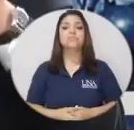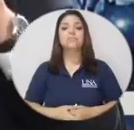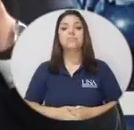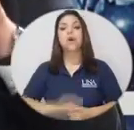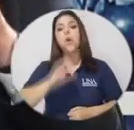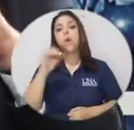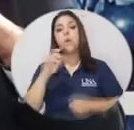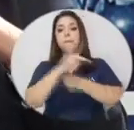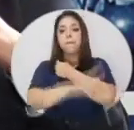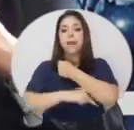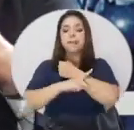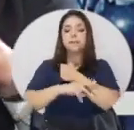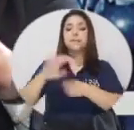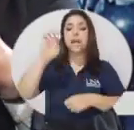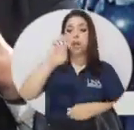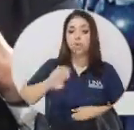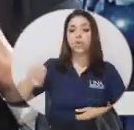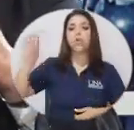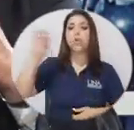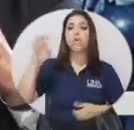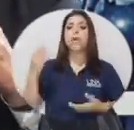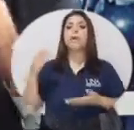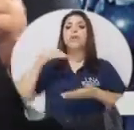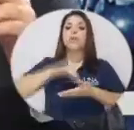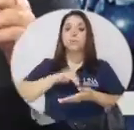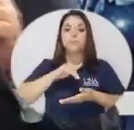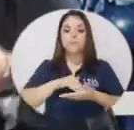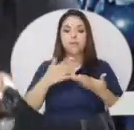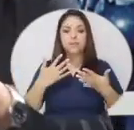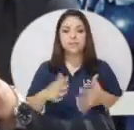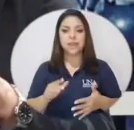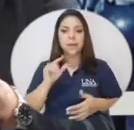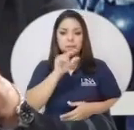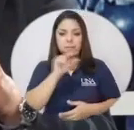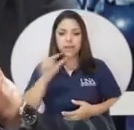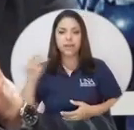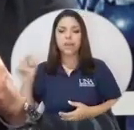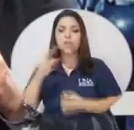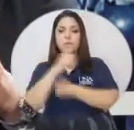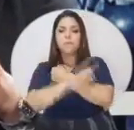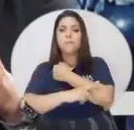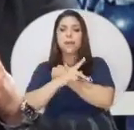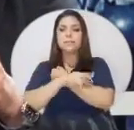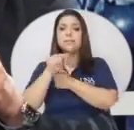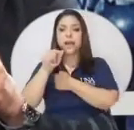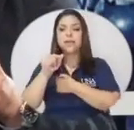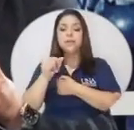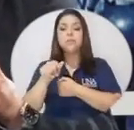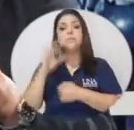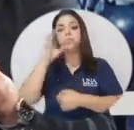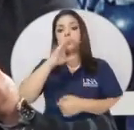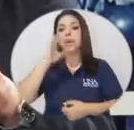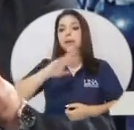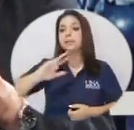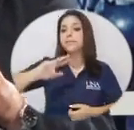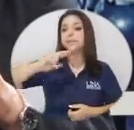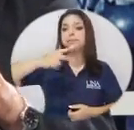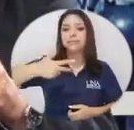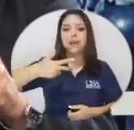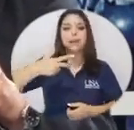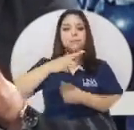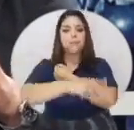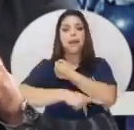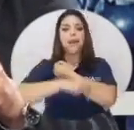me refiero a países que cuando recuperen, países de Europa, una parte más pequeña, muy pequeña, pero de muy alta capital humano, buscarán